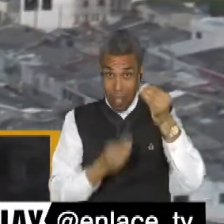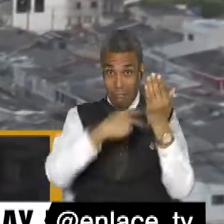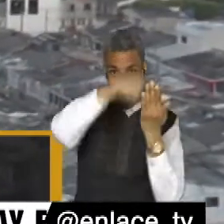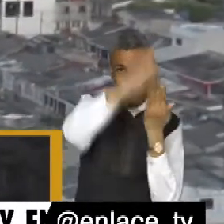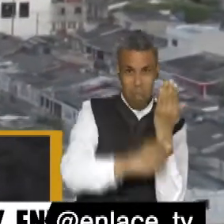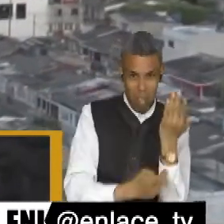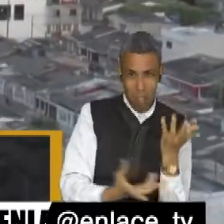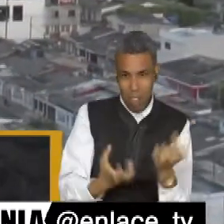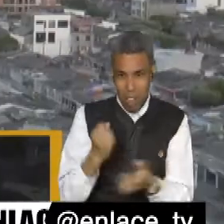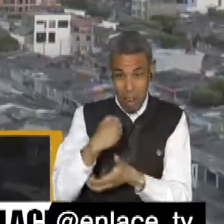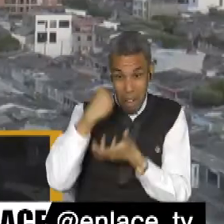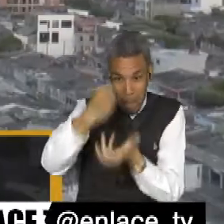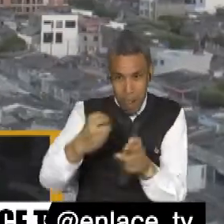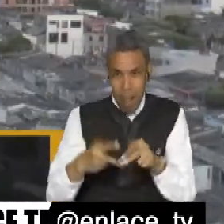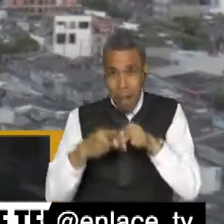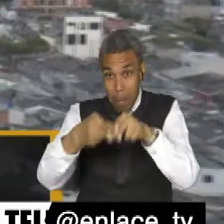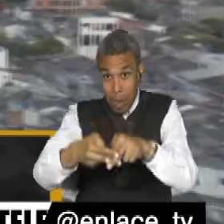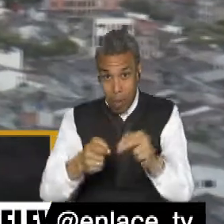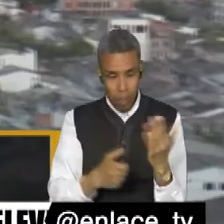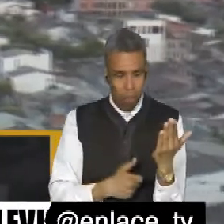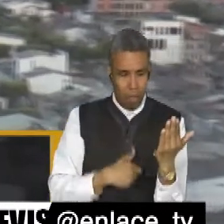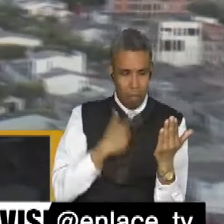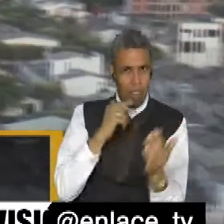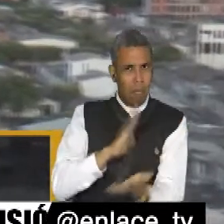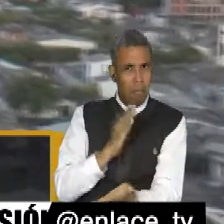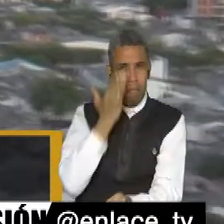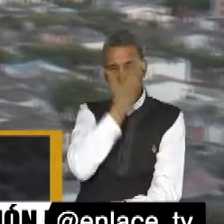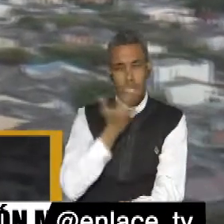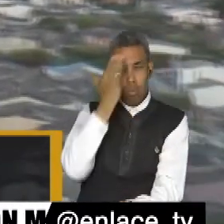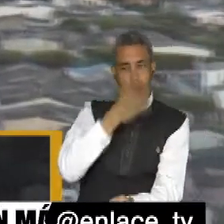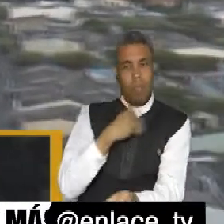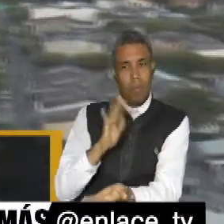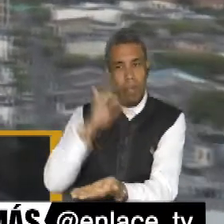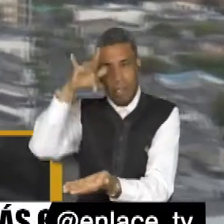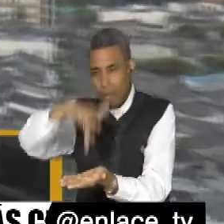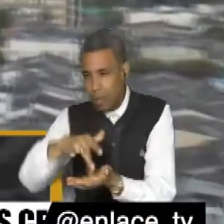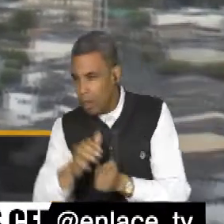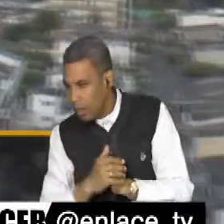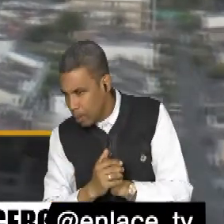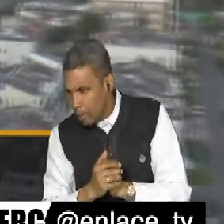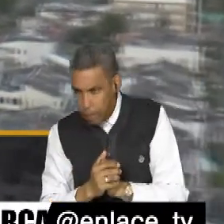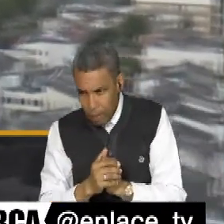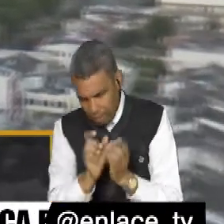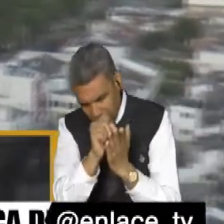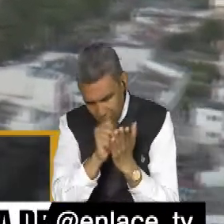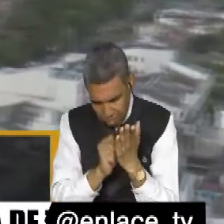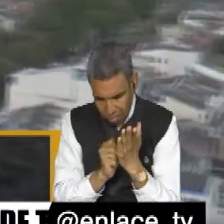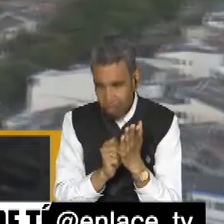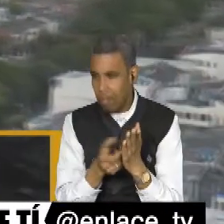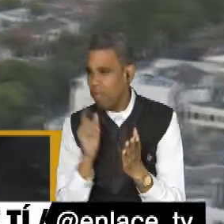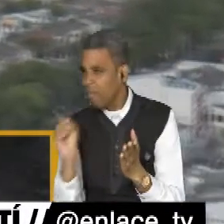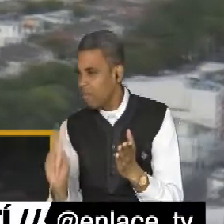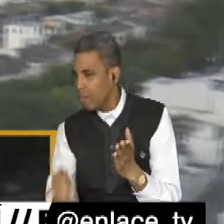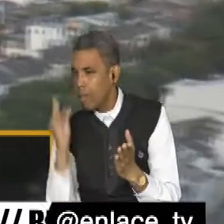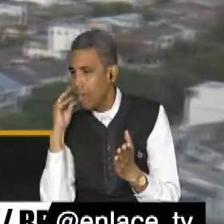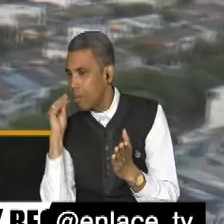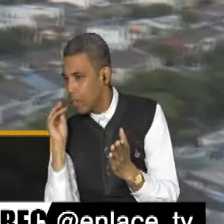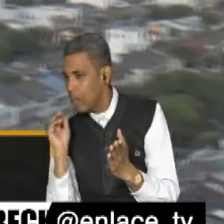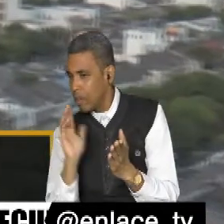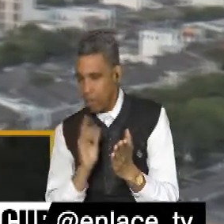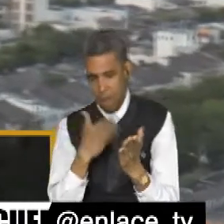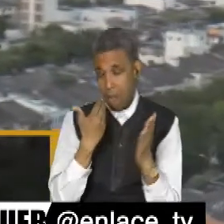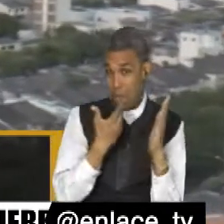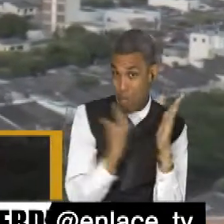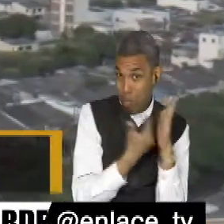el objetivo de constatar que cumplan con toda la documentación requerida en esta convocatoria y la experiencia especificada demostrable, y